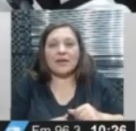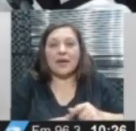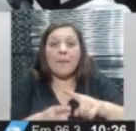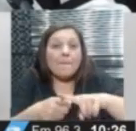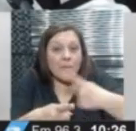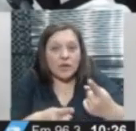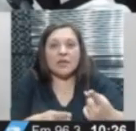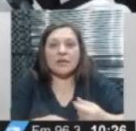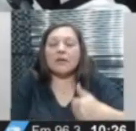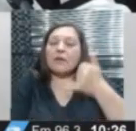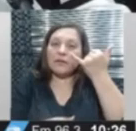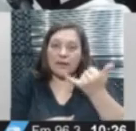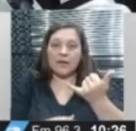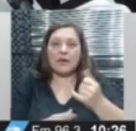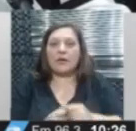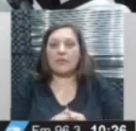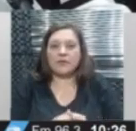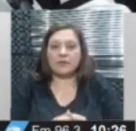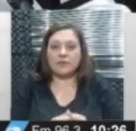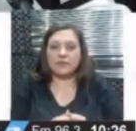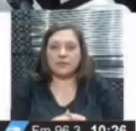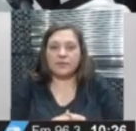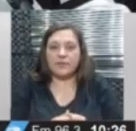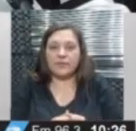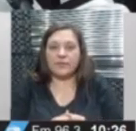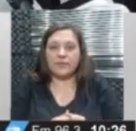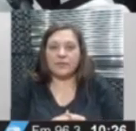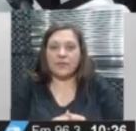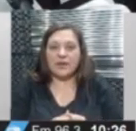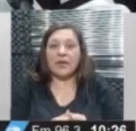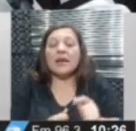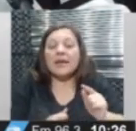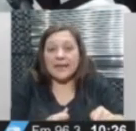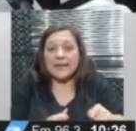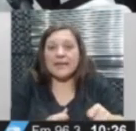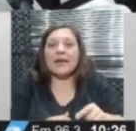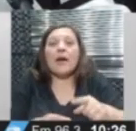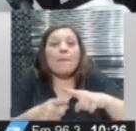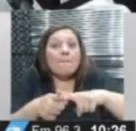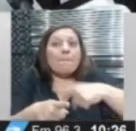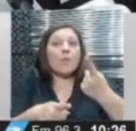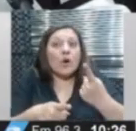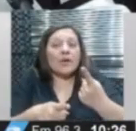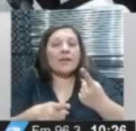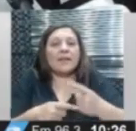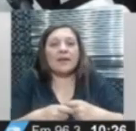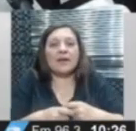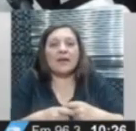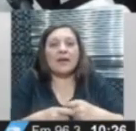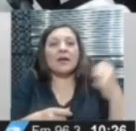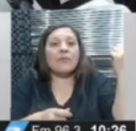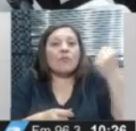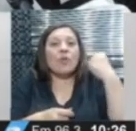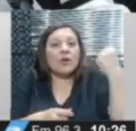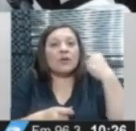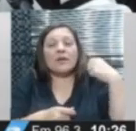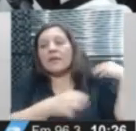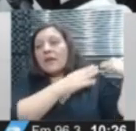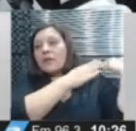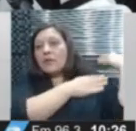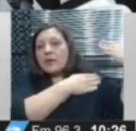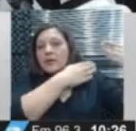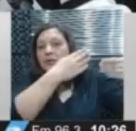manejan los afrodescendientes o africanos descendientes que están dentro del estado y quién fue para ustedes por ejemplo